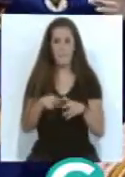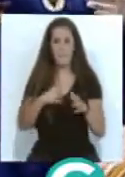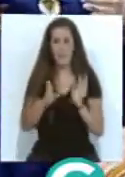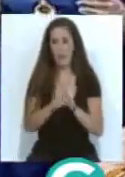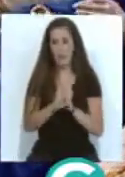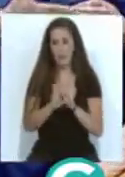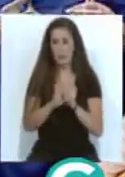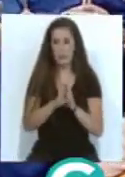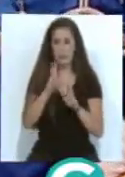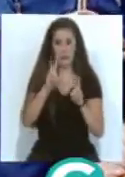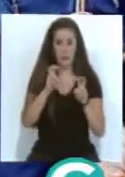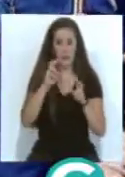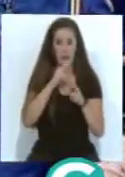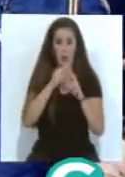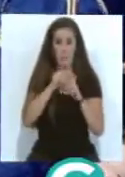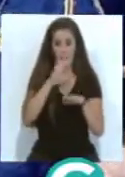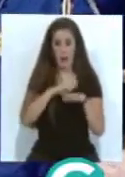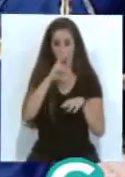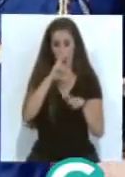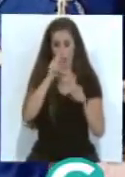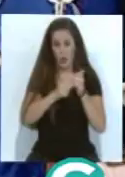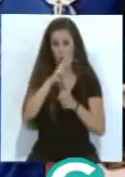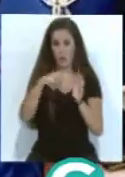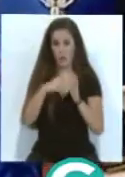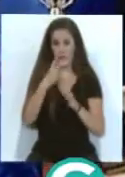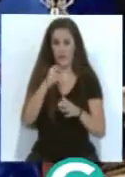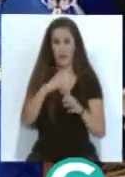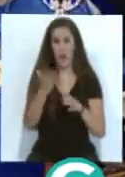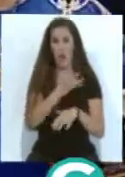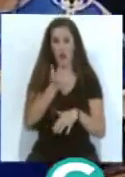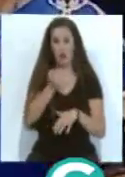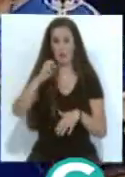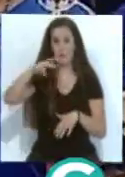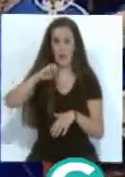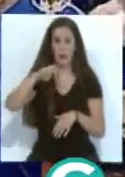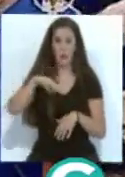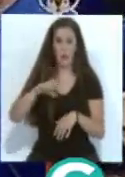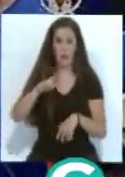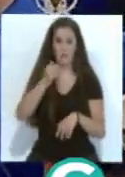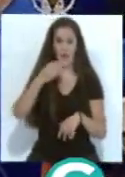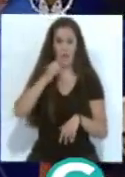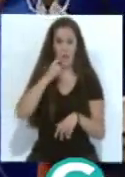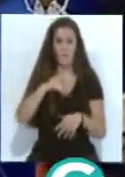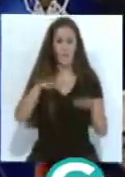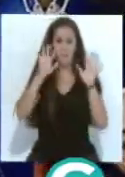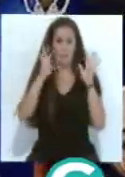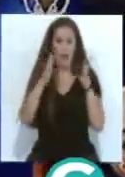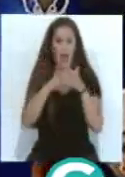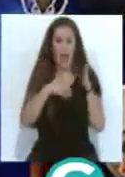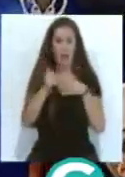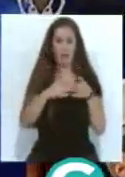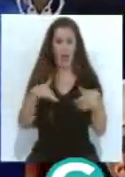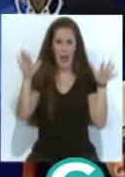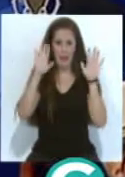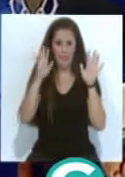Continúa el goteo de nombres para 2020. El coro de José Manuel Valdés será el próximo concurso Manos Arriba. Lo han anunciado